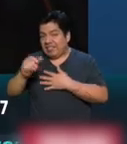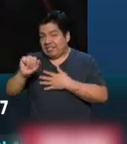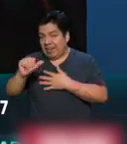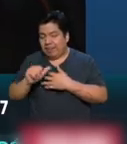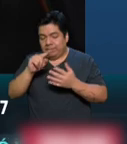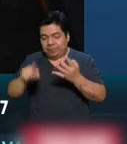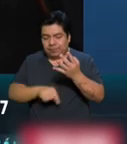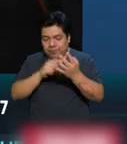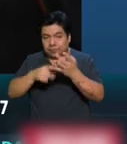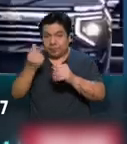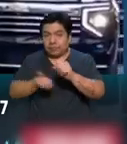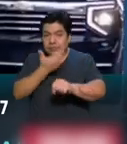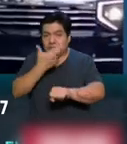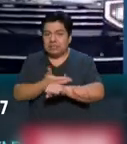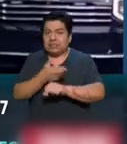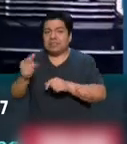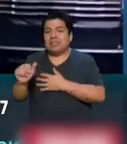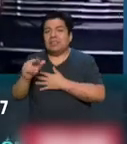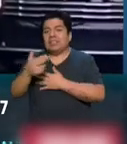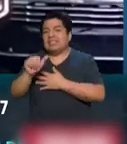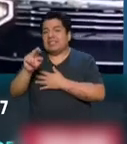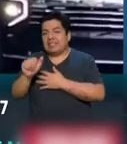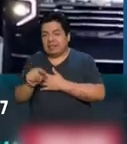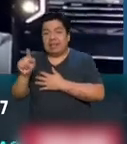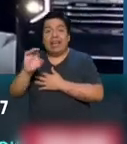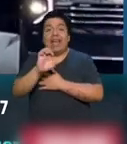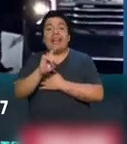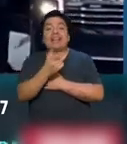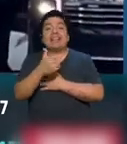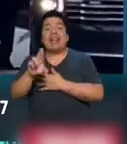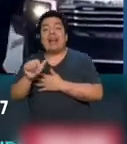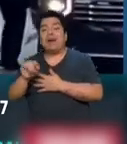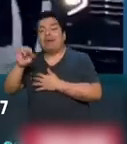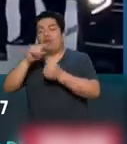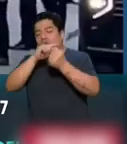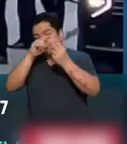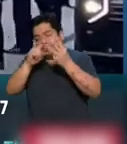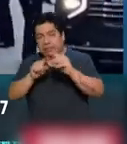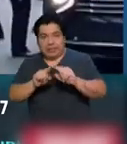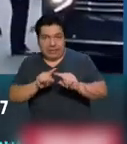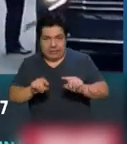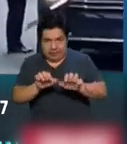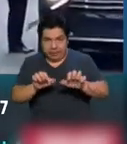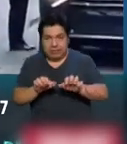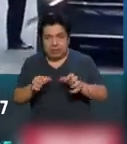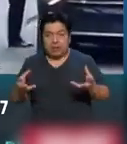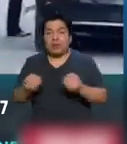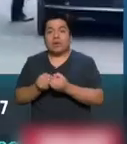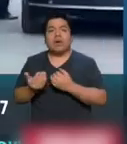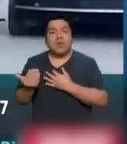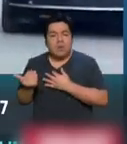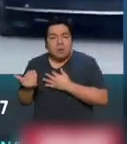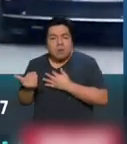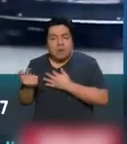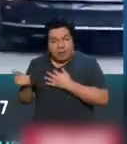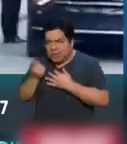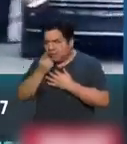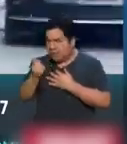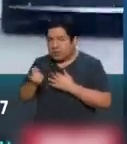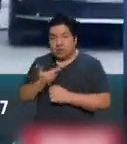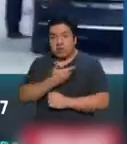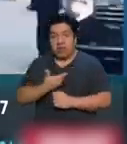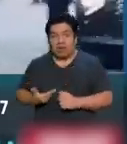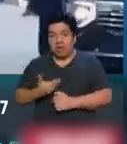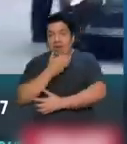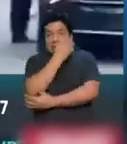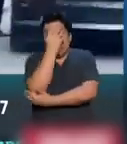Harfuch, el secretario de Hacienda y Crédito Público, Edgar Amador Zamora, entre otros. Por cierto, hace unos momentos se informó que el presidente